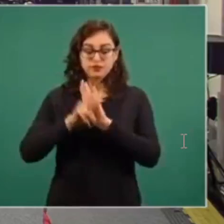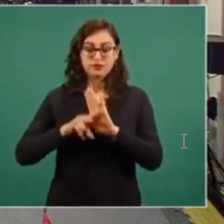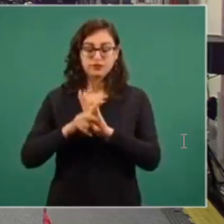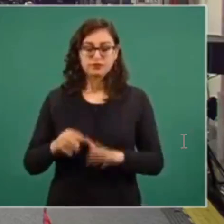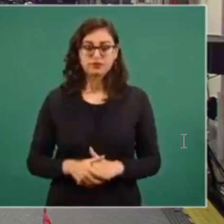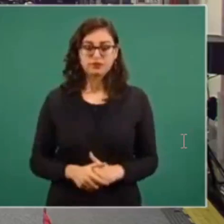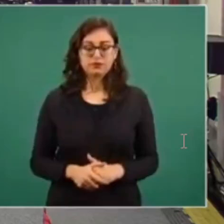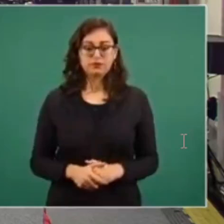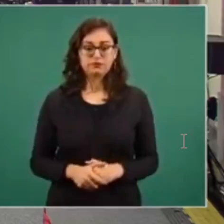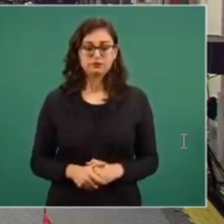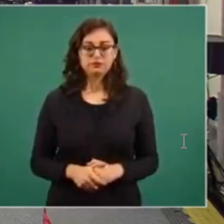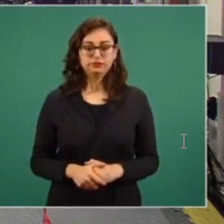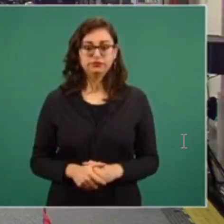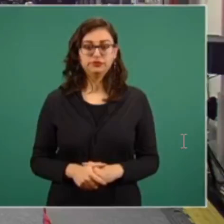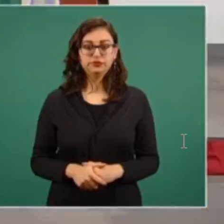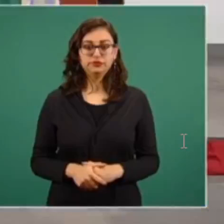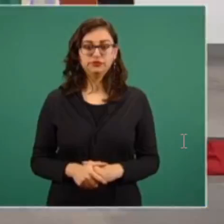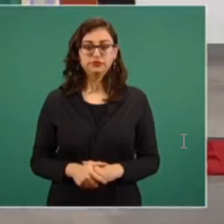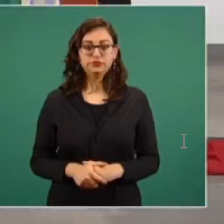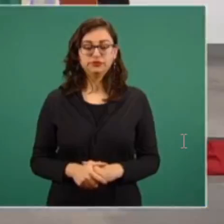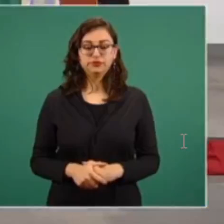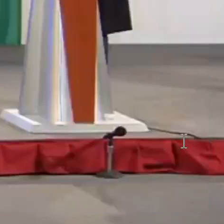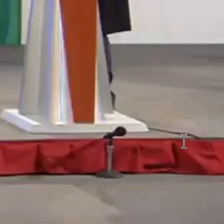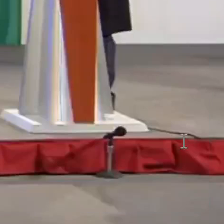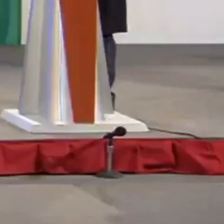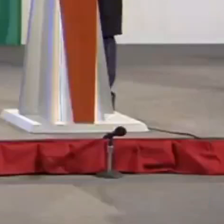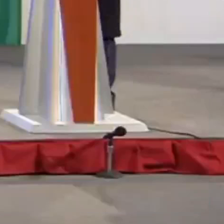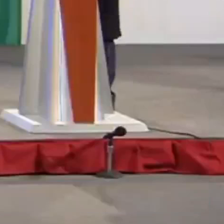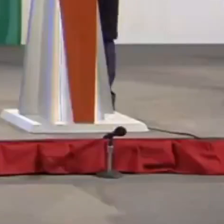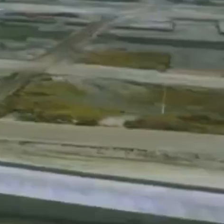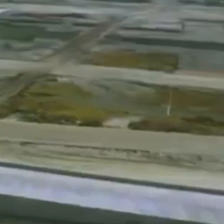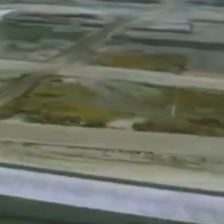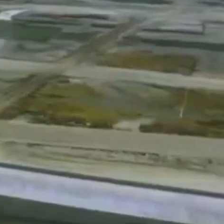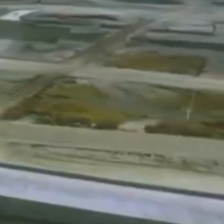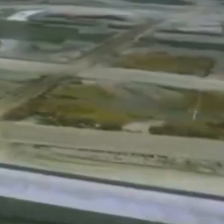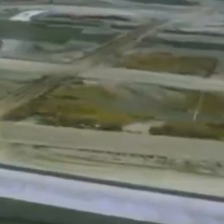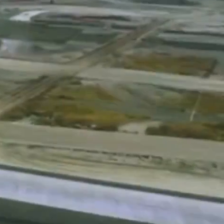Recordando que es lunes. La Secretaría de la Defensa Nacional informa los avances en la construcción del Aeropuerto Internacional Felipe Ángeles al